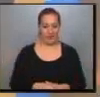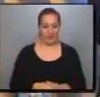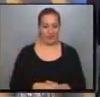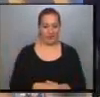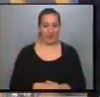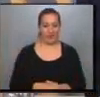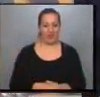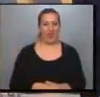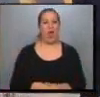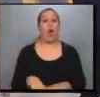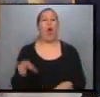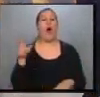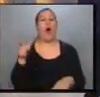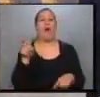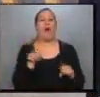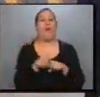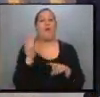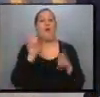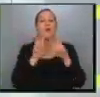Fue a buscar consuelo.